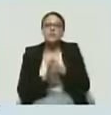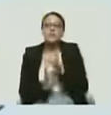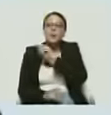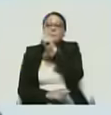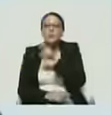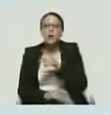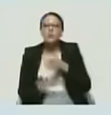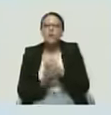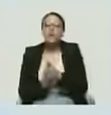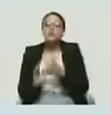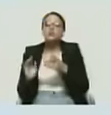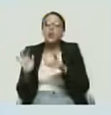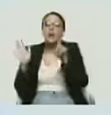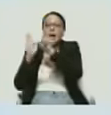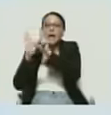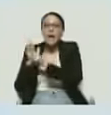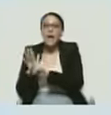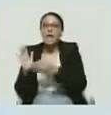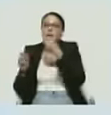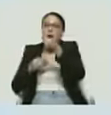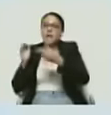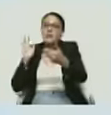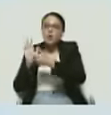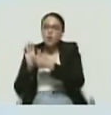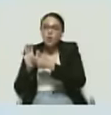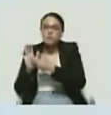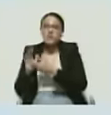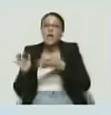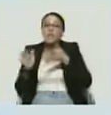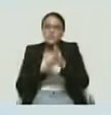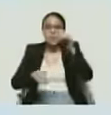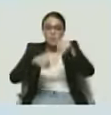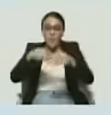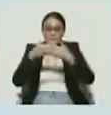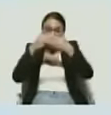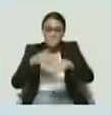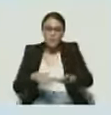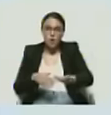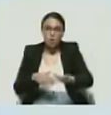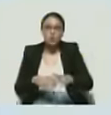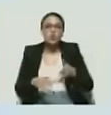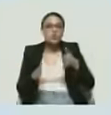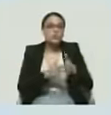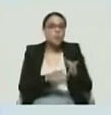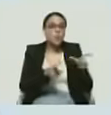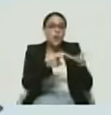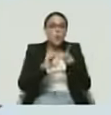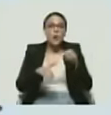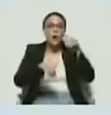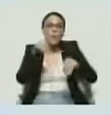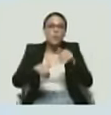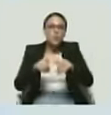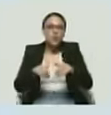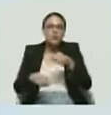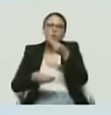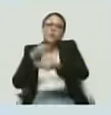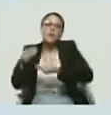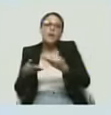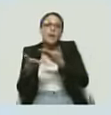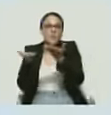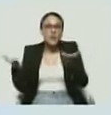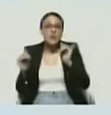o un obstáculo para la participación electoral, específicamente en los centros de votación. Y finalmente, me gustaría